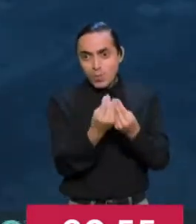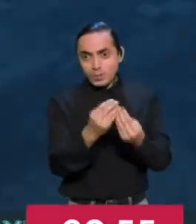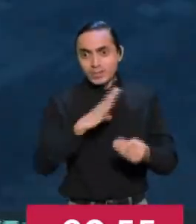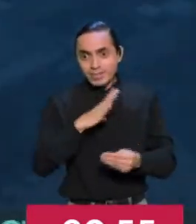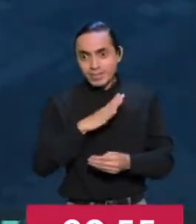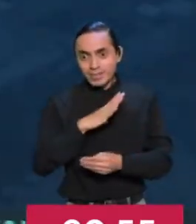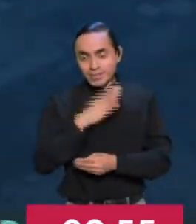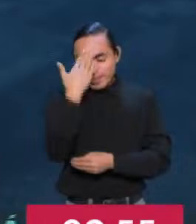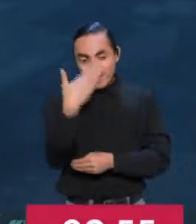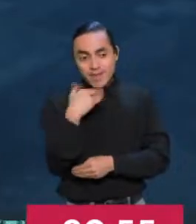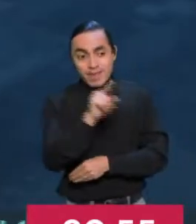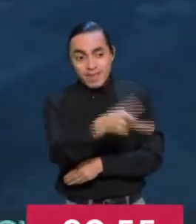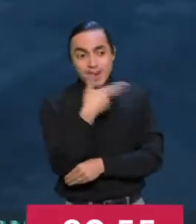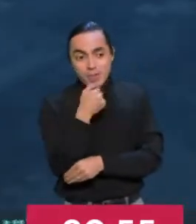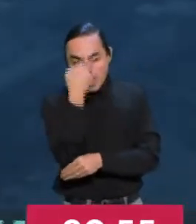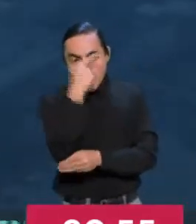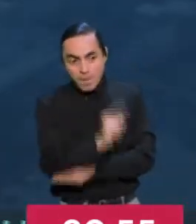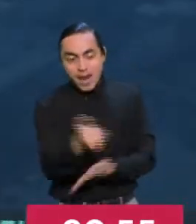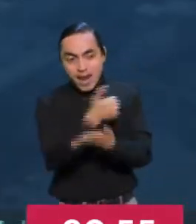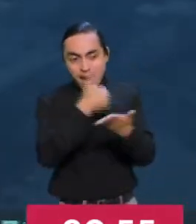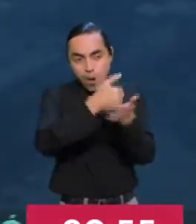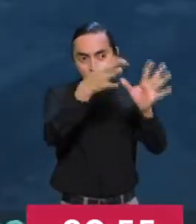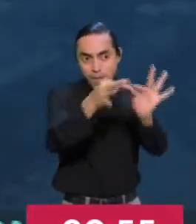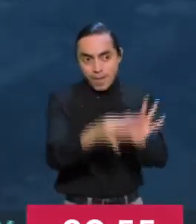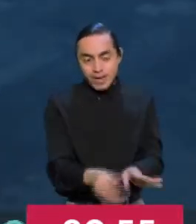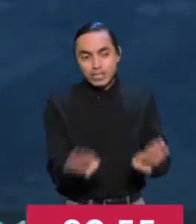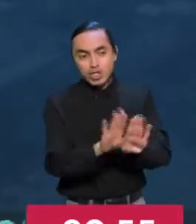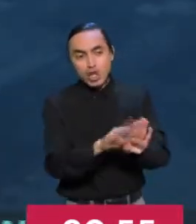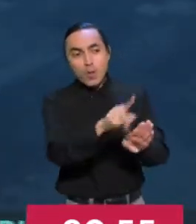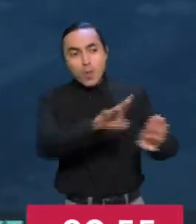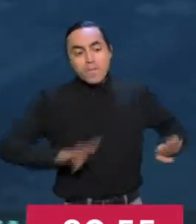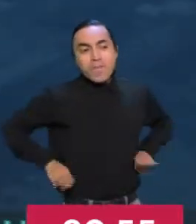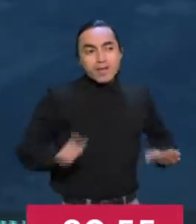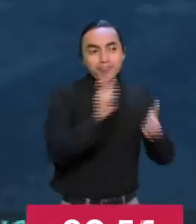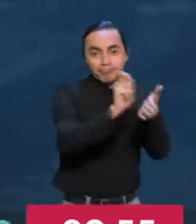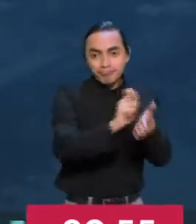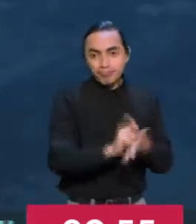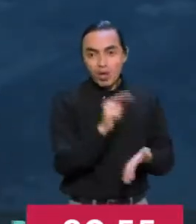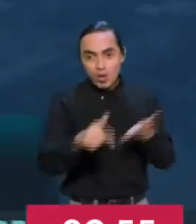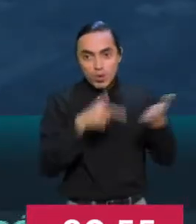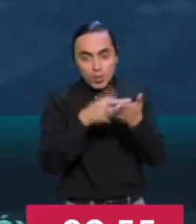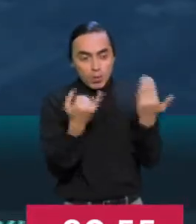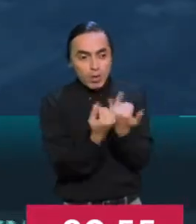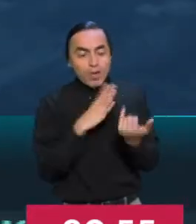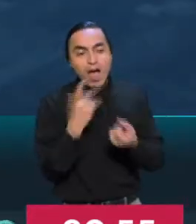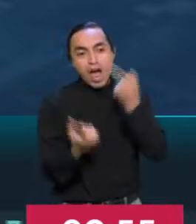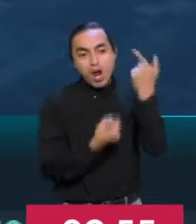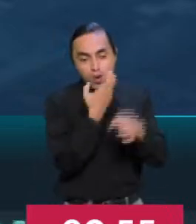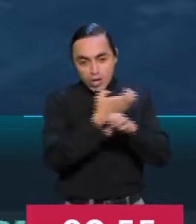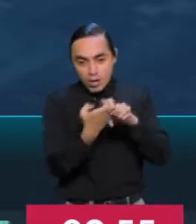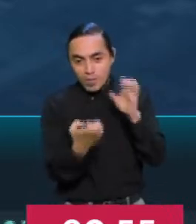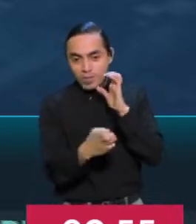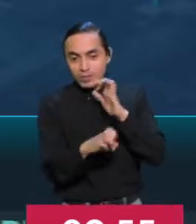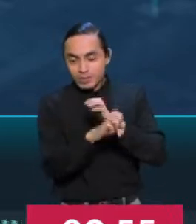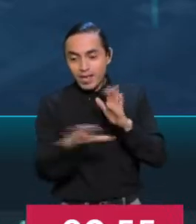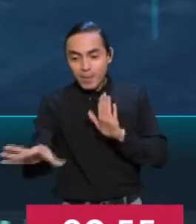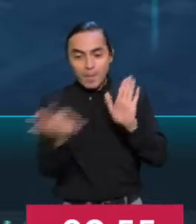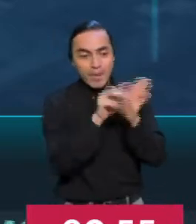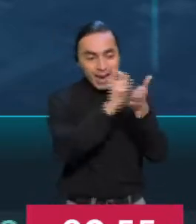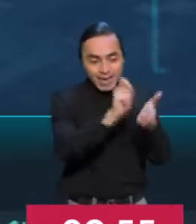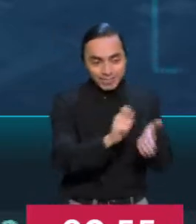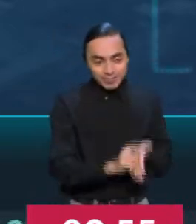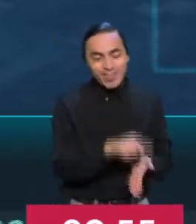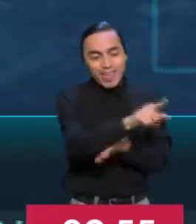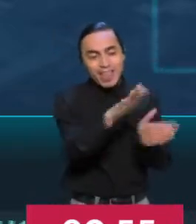tiene Novo al momento de narrar la ciudad es cómo describe estos espacios y cómo va rescatando ciertas cosas. Por ejemplo, en este libro me parece muy